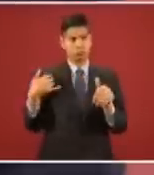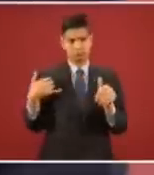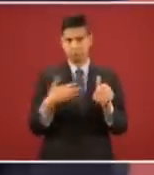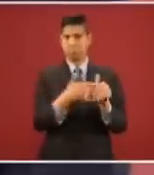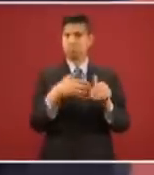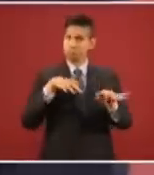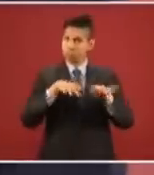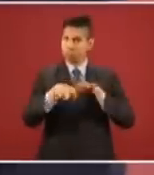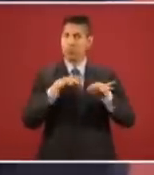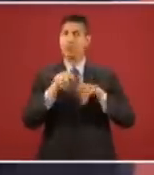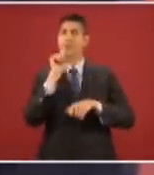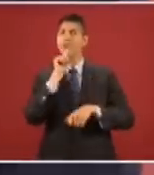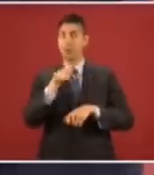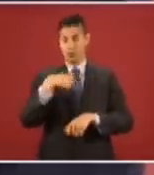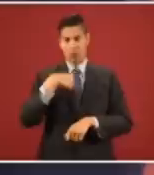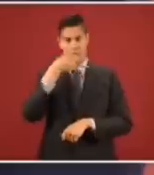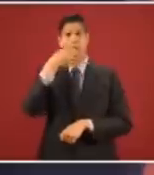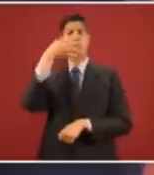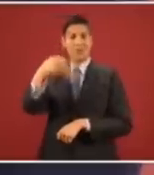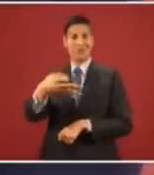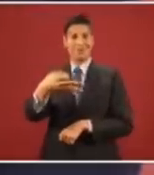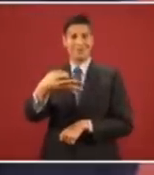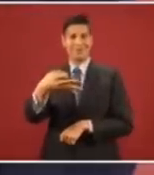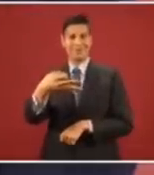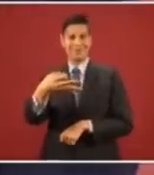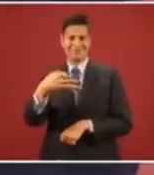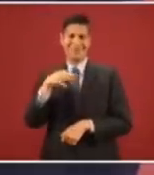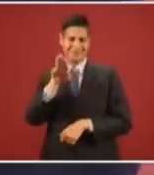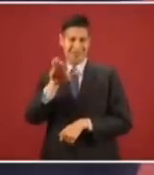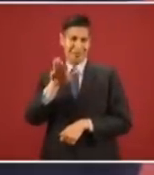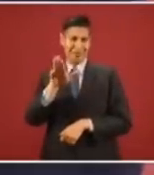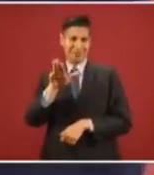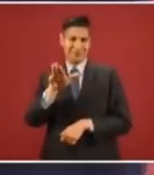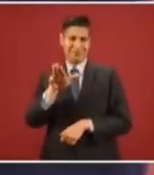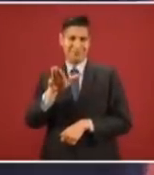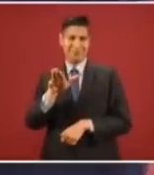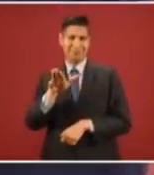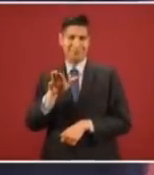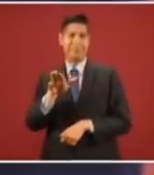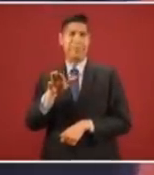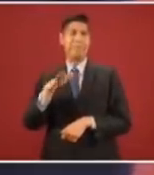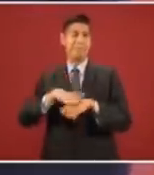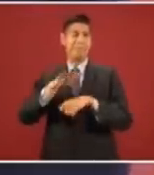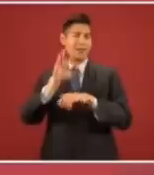Tenemos, por ejemplo, te adelanto a lo que se va a presentar el miércoles,